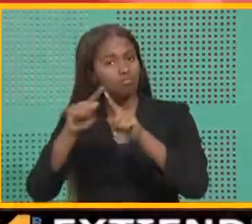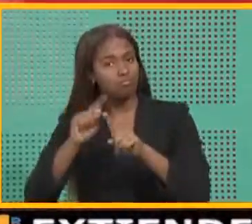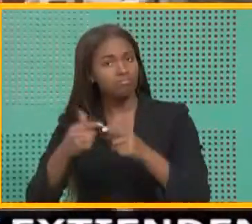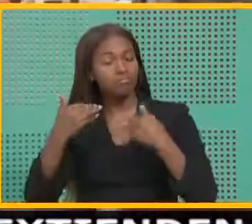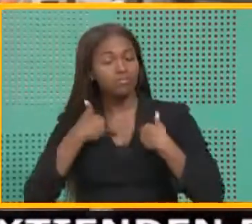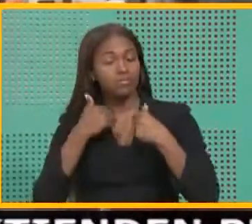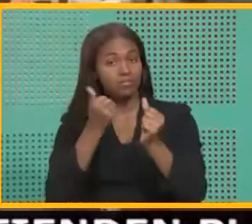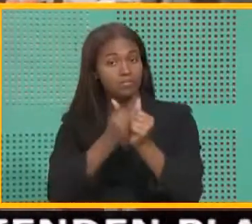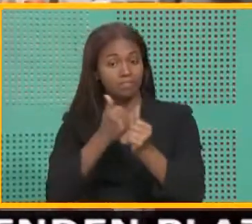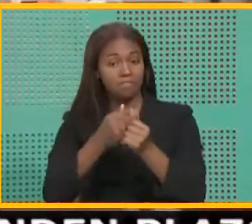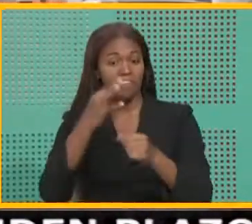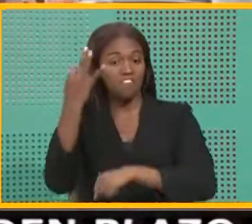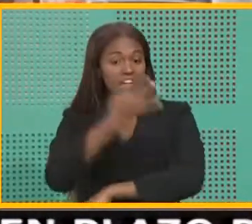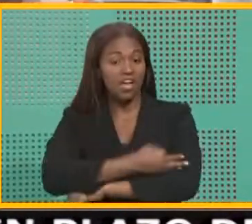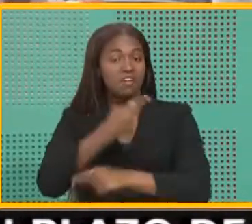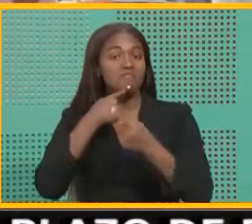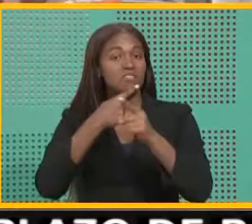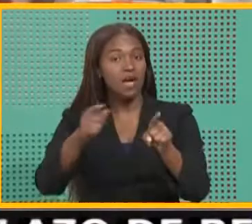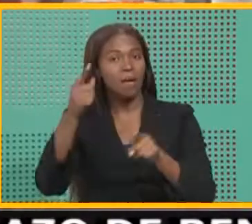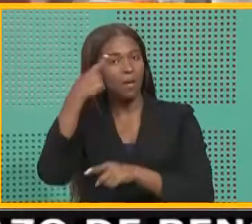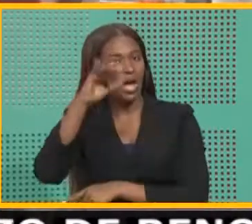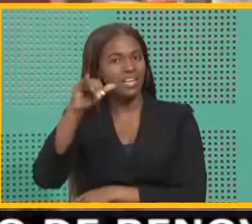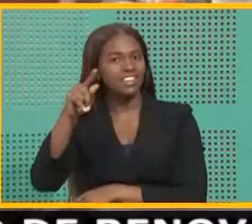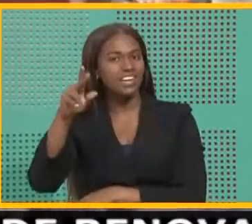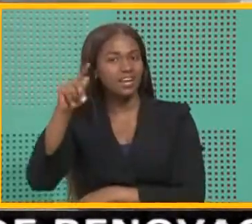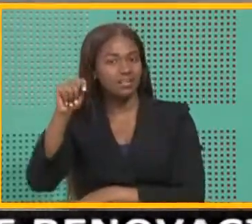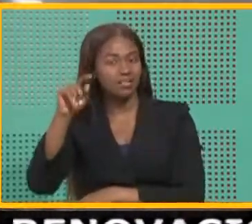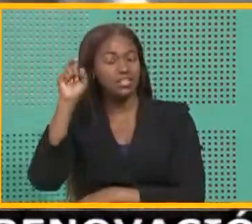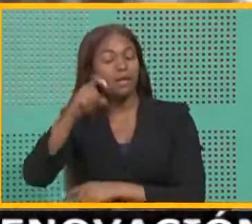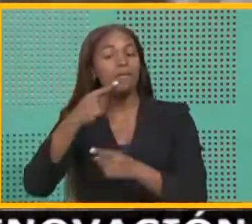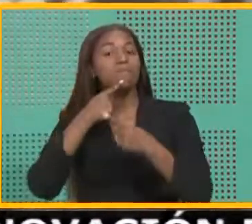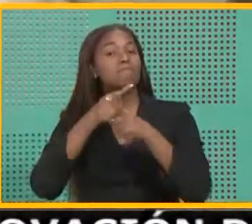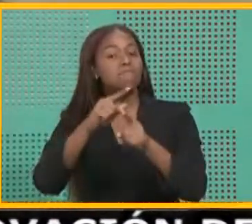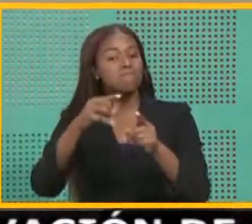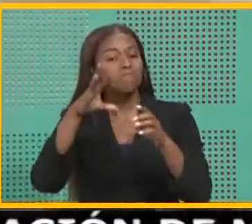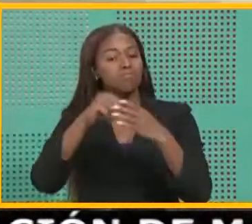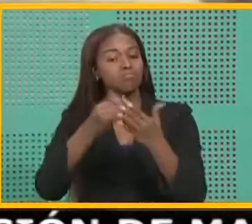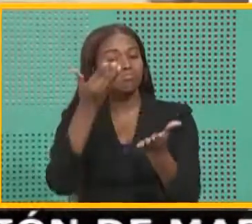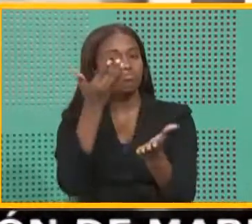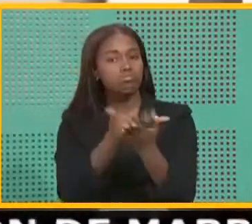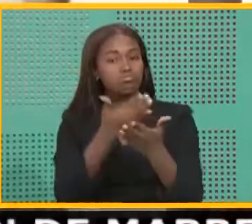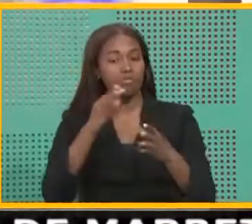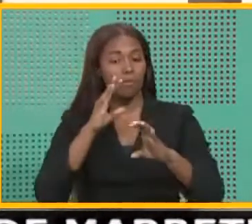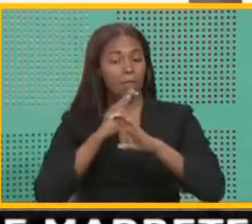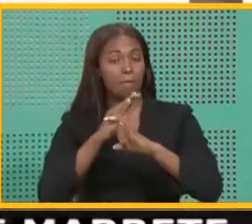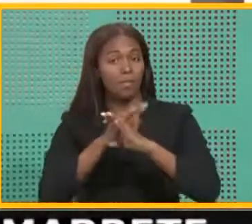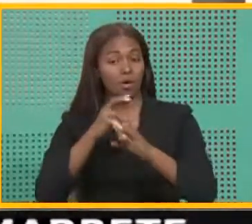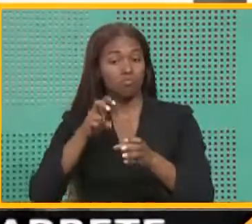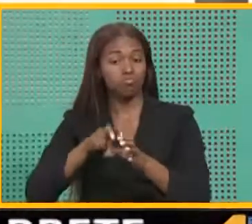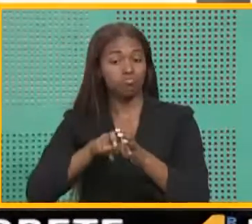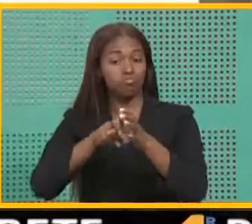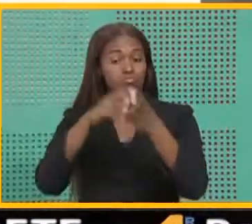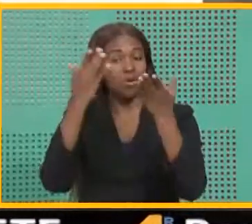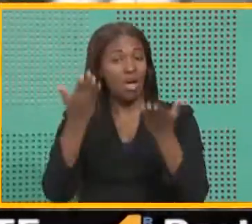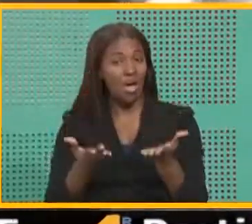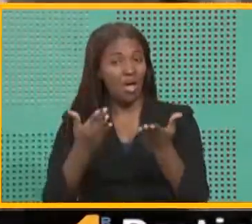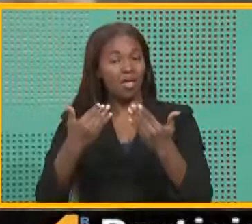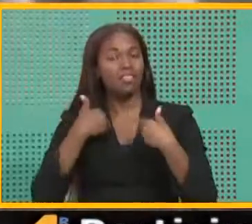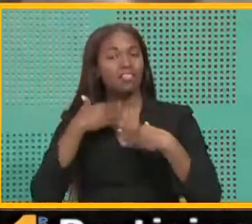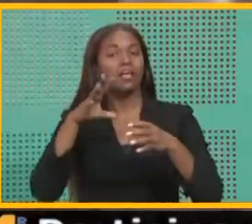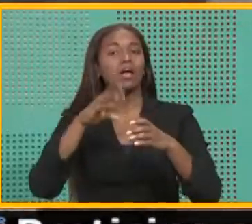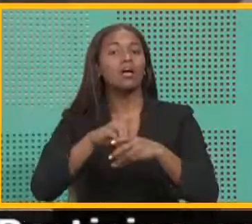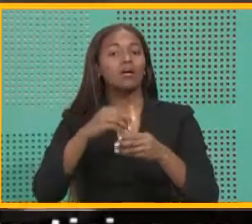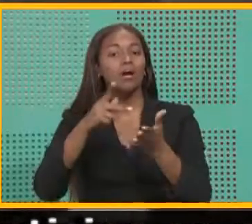en las fechas anunciadas por el INTRANT deben justificar la circulación de vehículos pesados mediante el permiso que debe ser